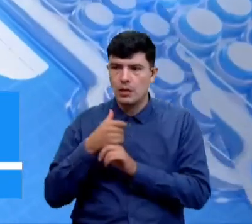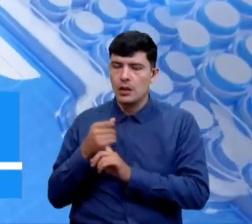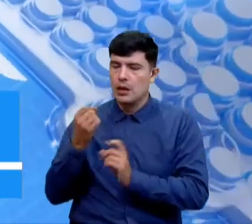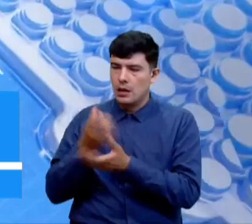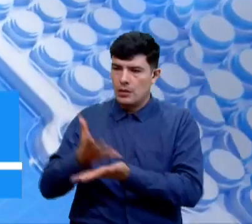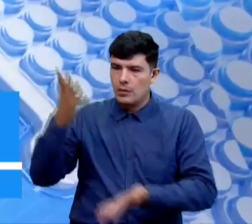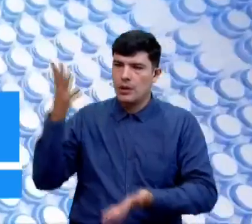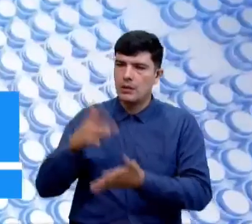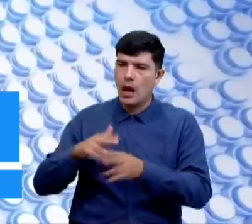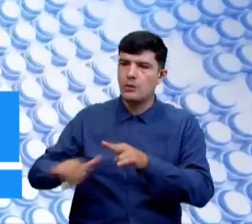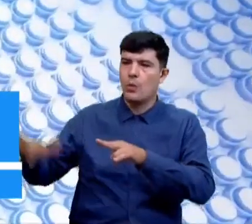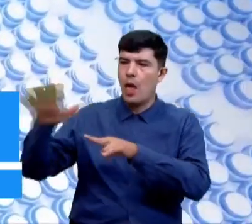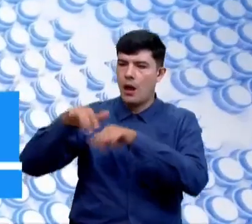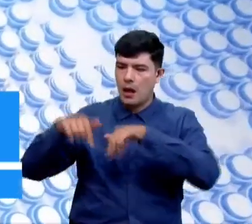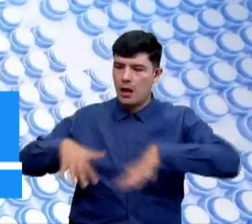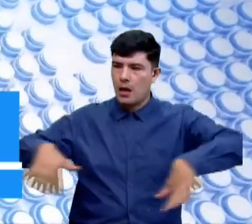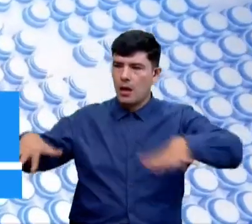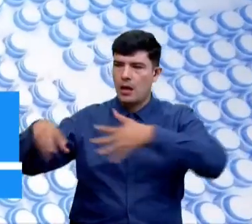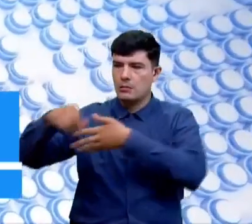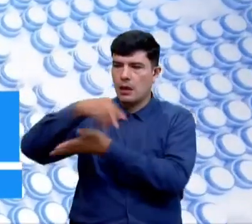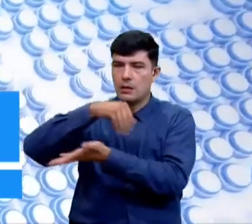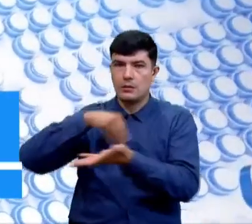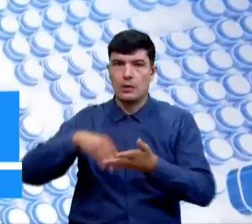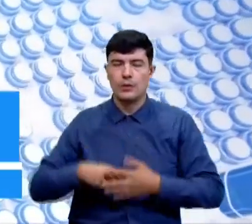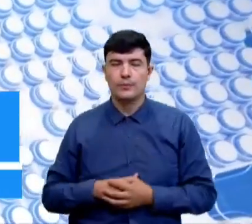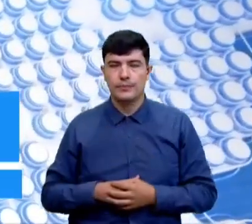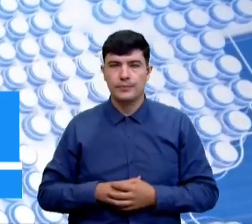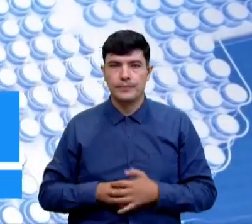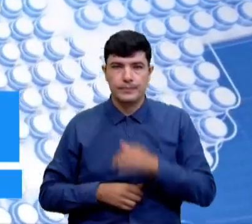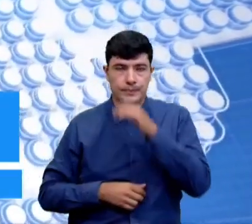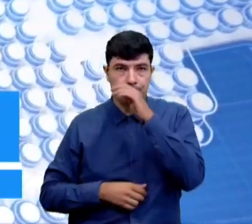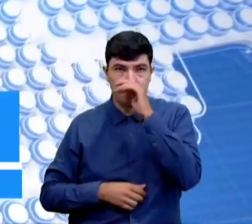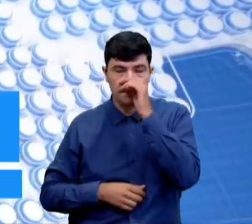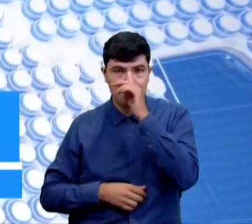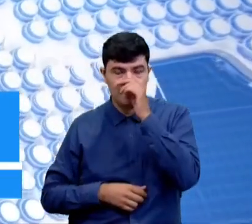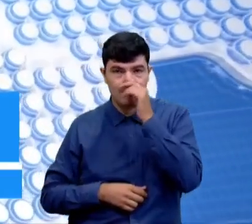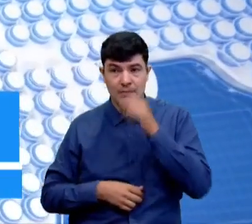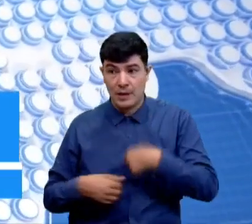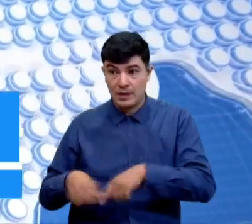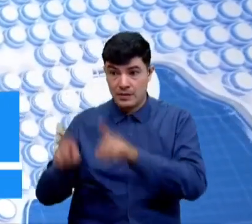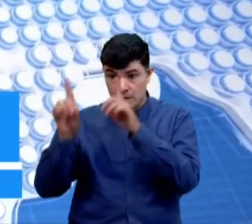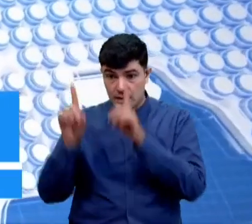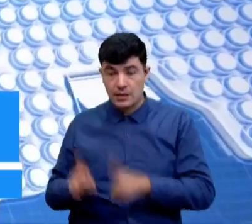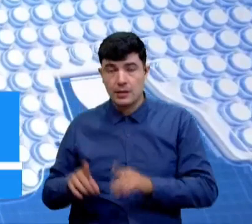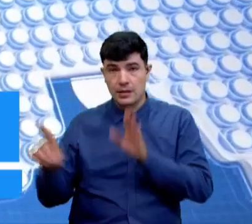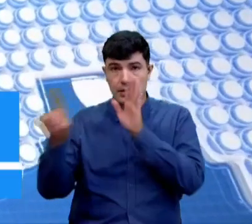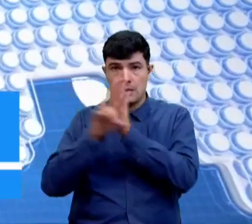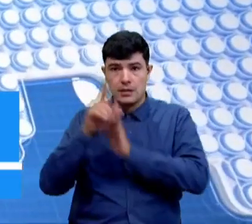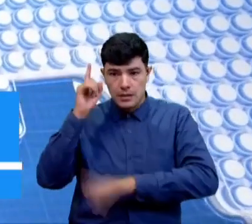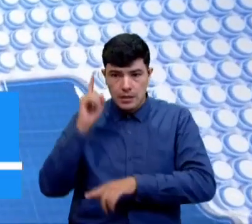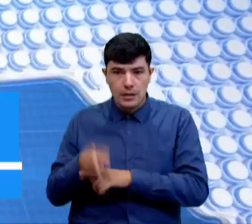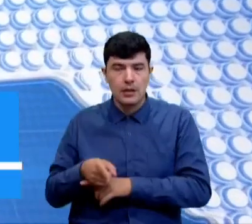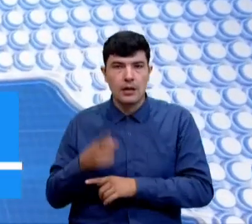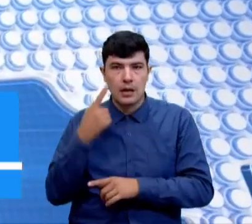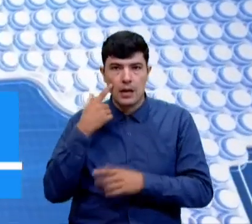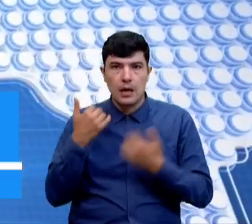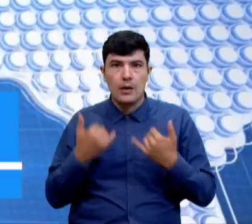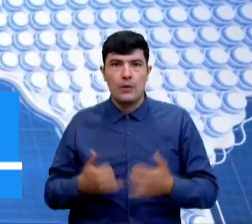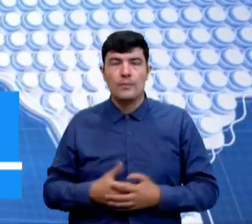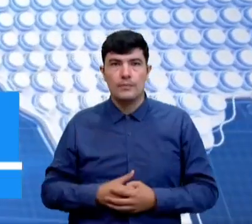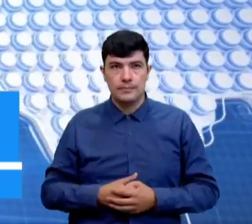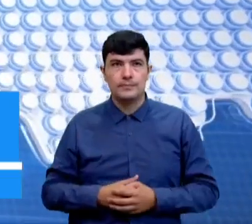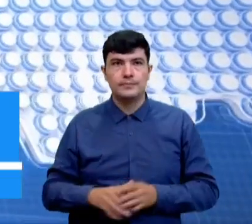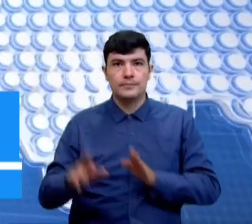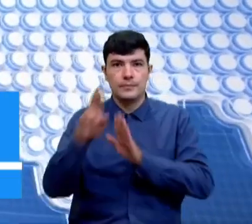de nuestro territorio de acuerdo con la decisión tomada por el tribunal impone decretar la suspensión provisional de los efectos